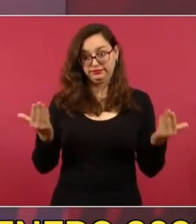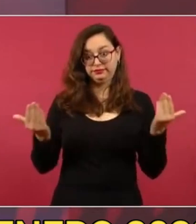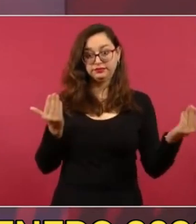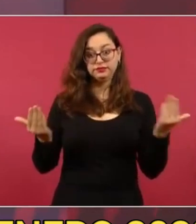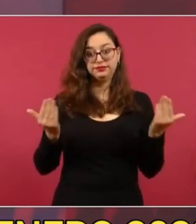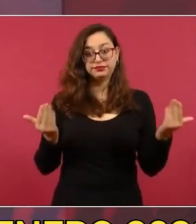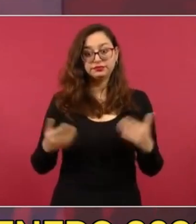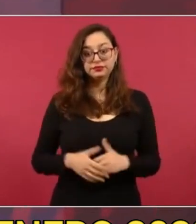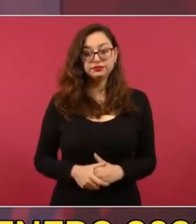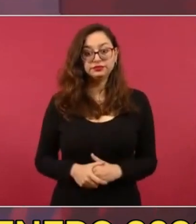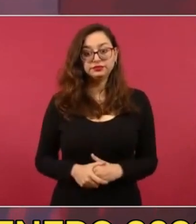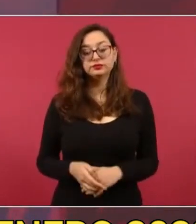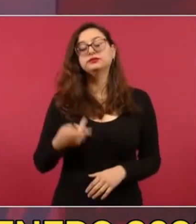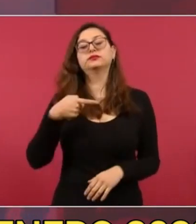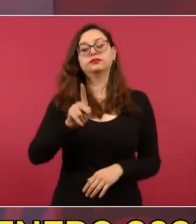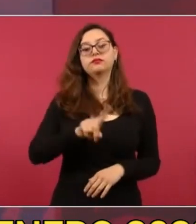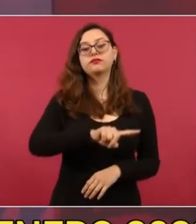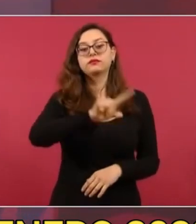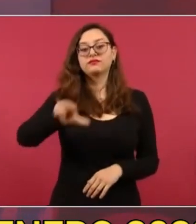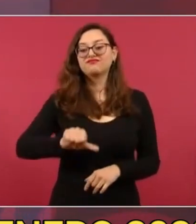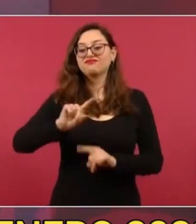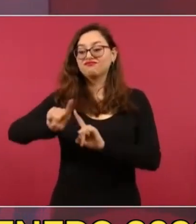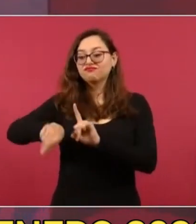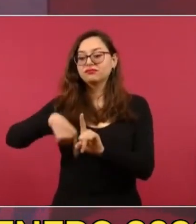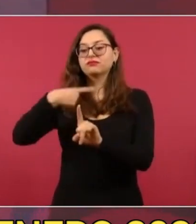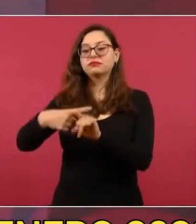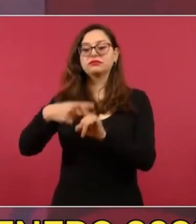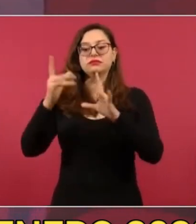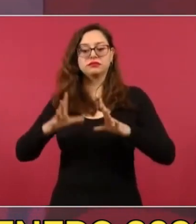se logra la creación de la Guardia Nacional